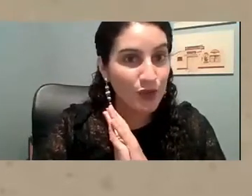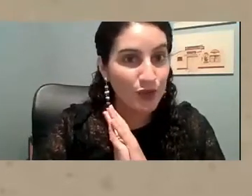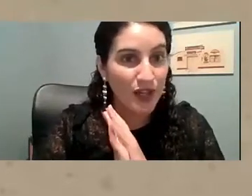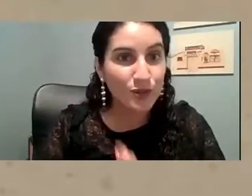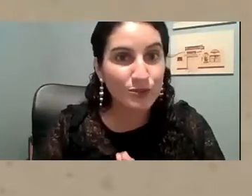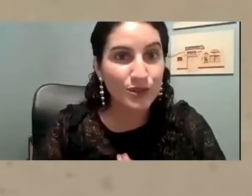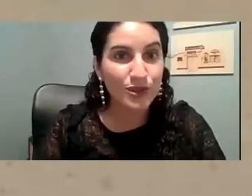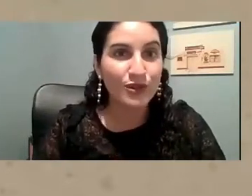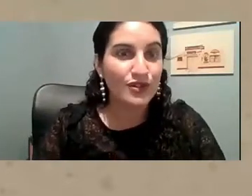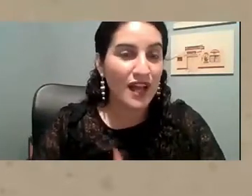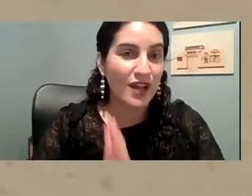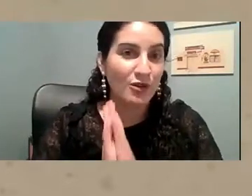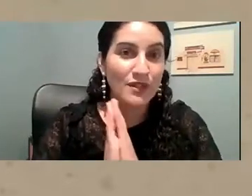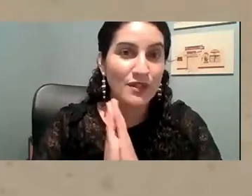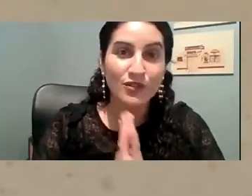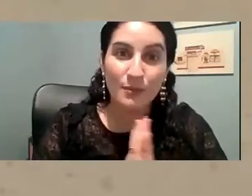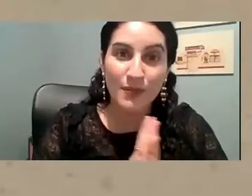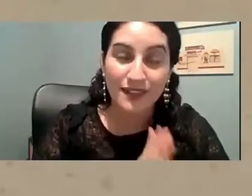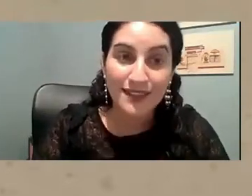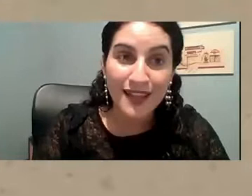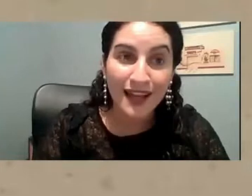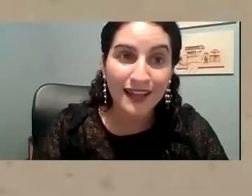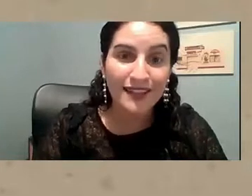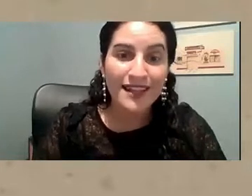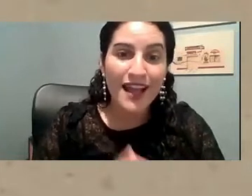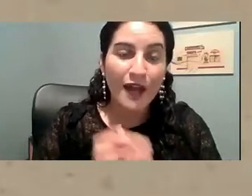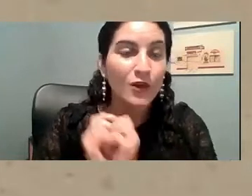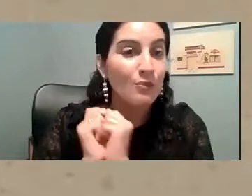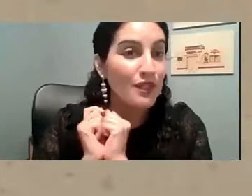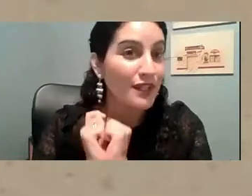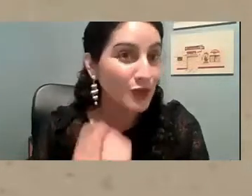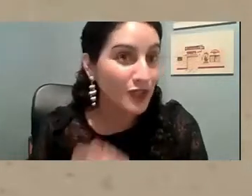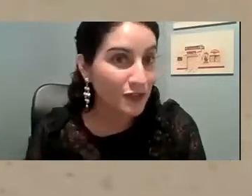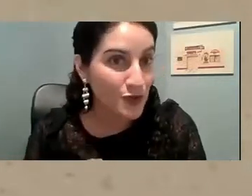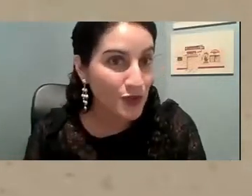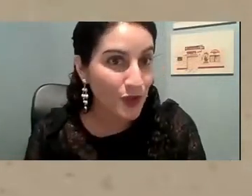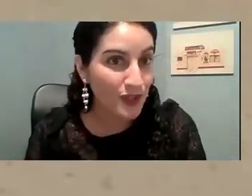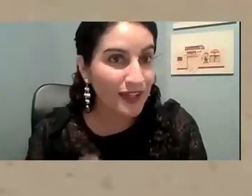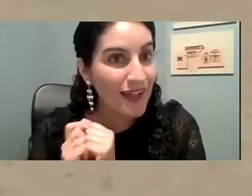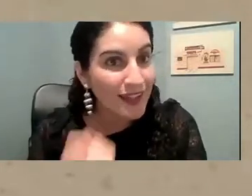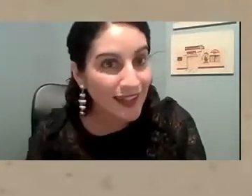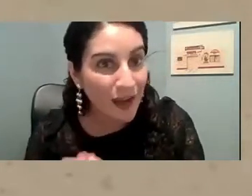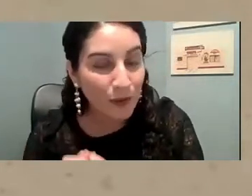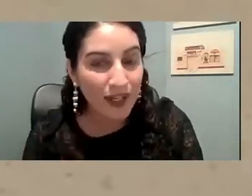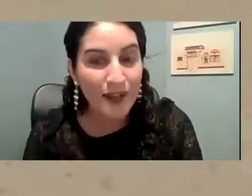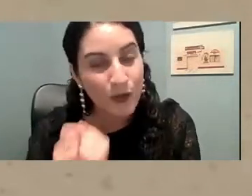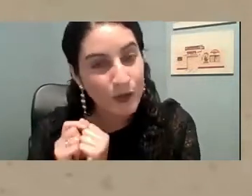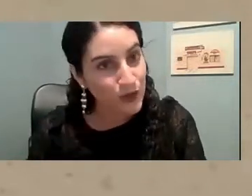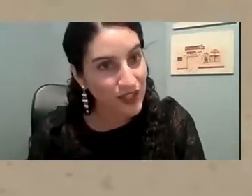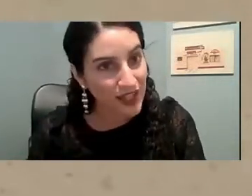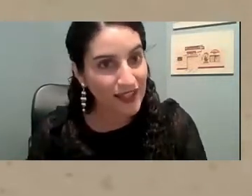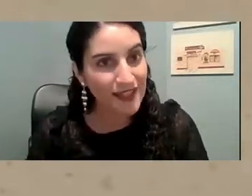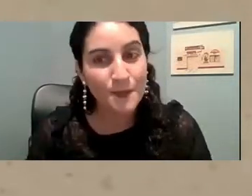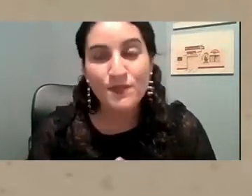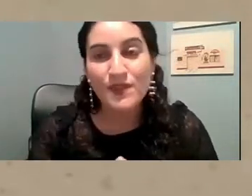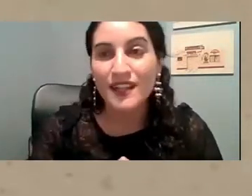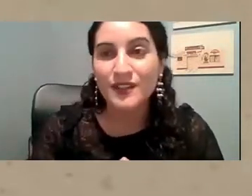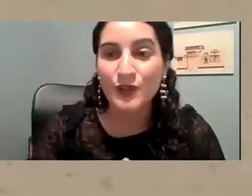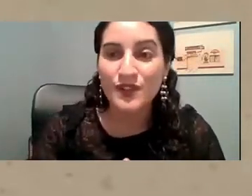a sus alumnos, a los métodos de aprendizaje, a los proyectos que funcionan en el aula como